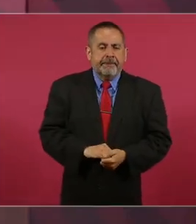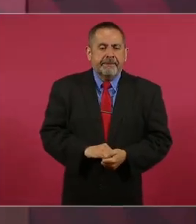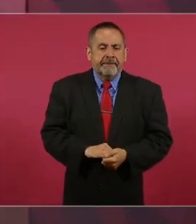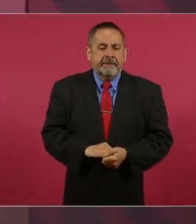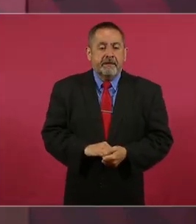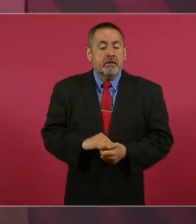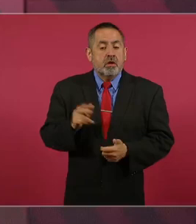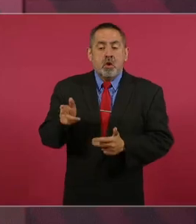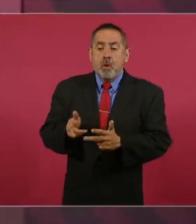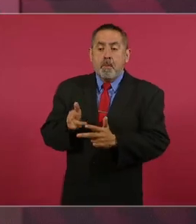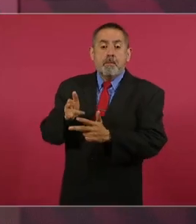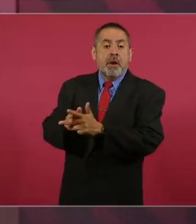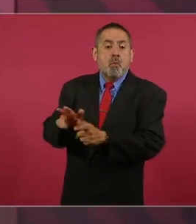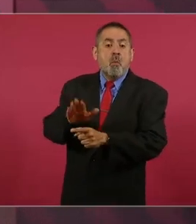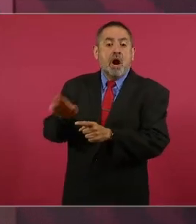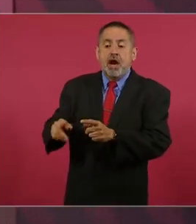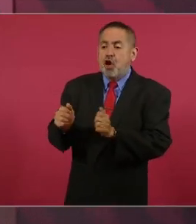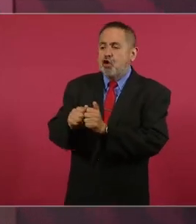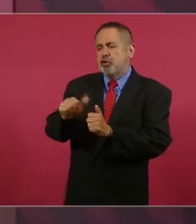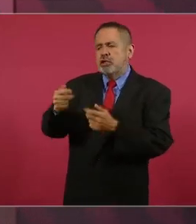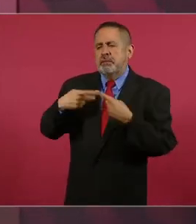lo matan junto a otros